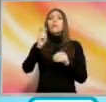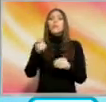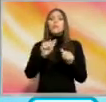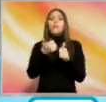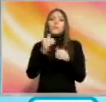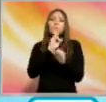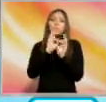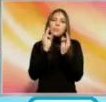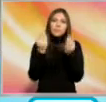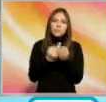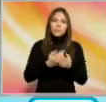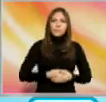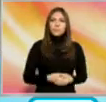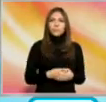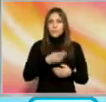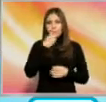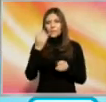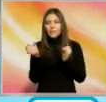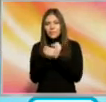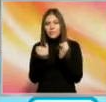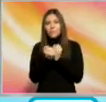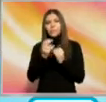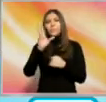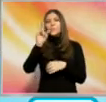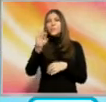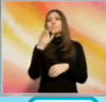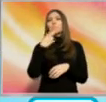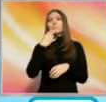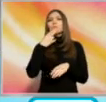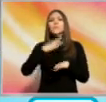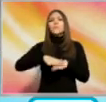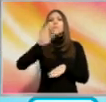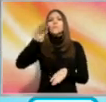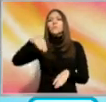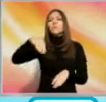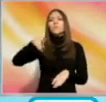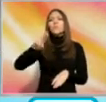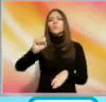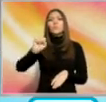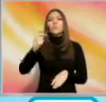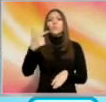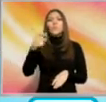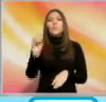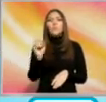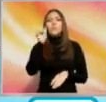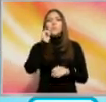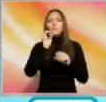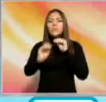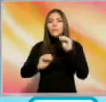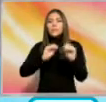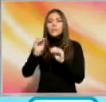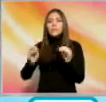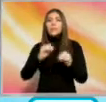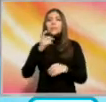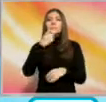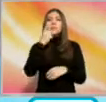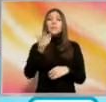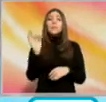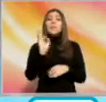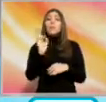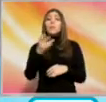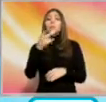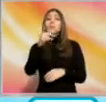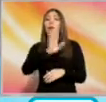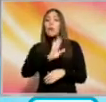quedamos que estamos tratando de hacer la campaña para que no se use más musgo y estas cosas que Así se es. secan. Pero lo demás, al final lo puedes reutilizar.